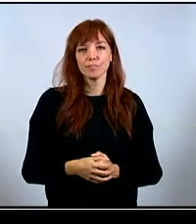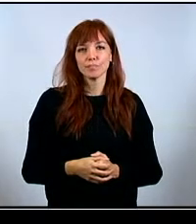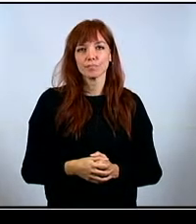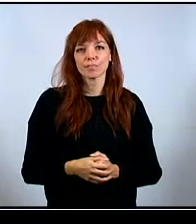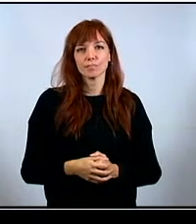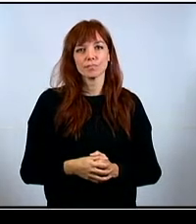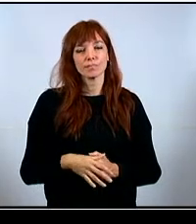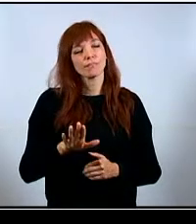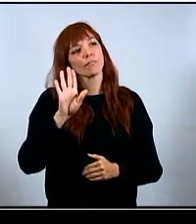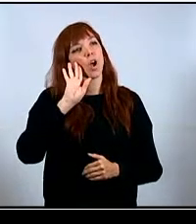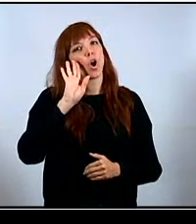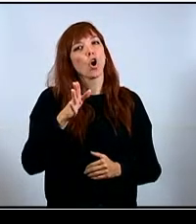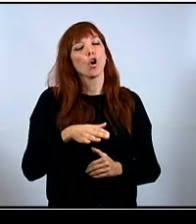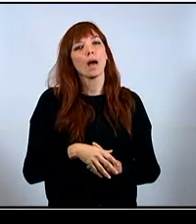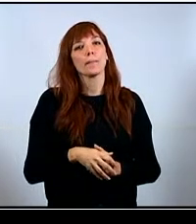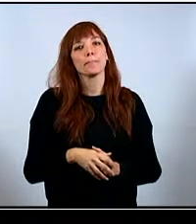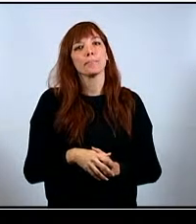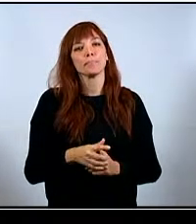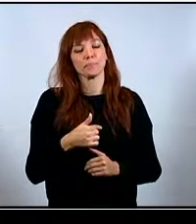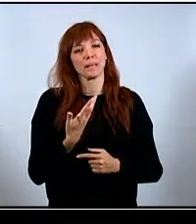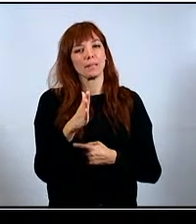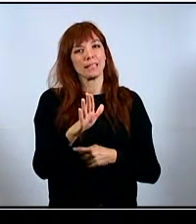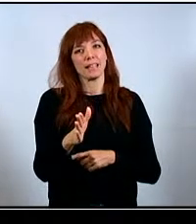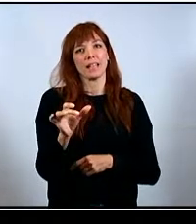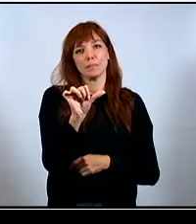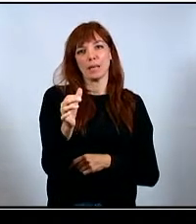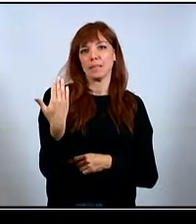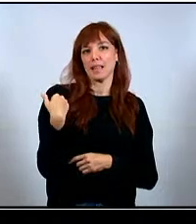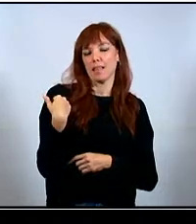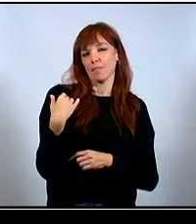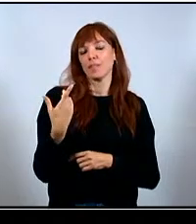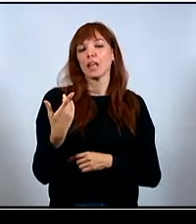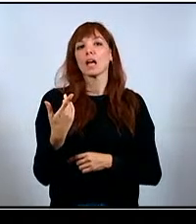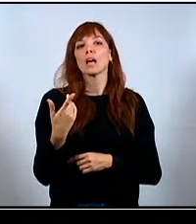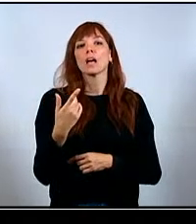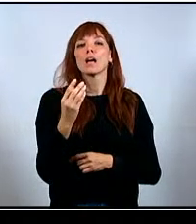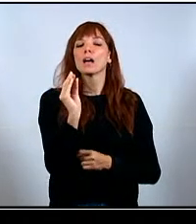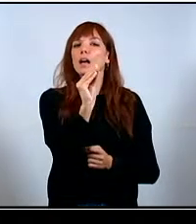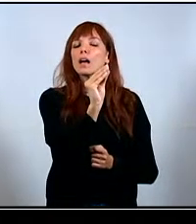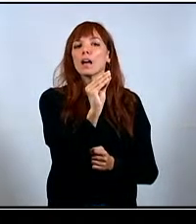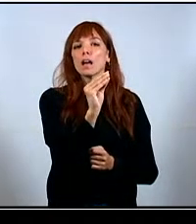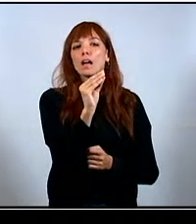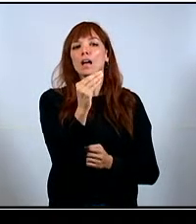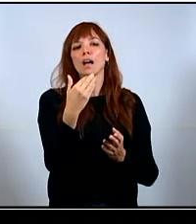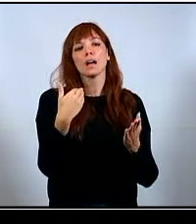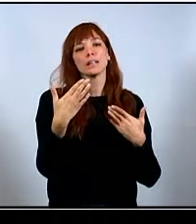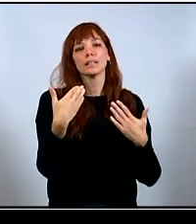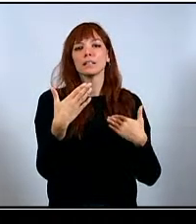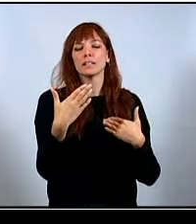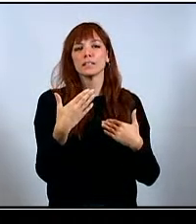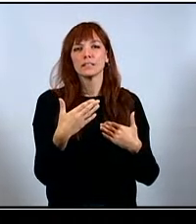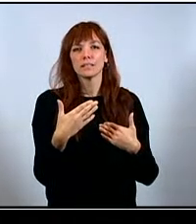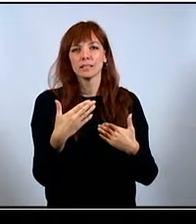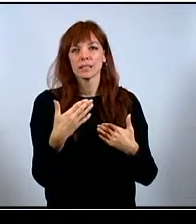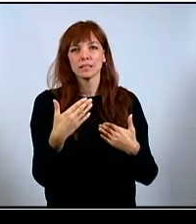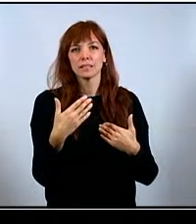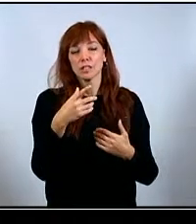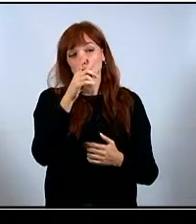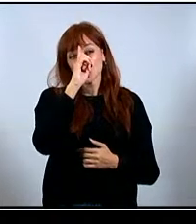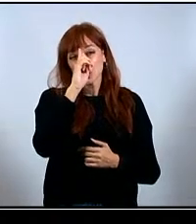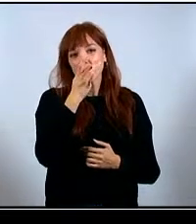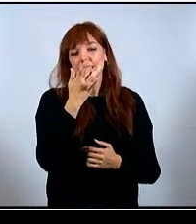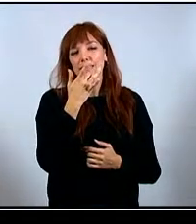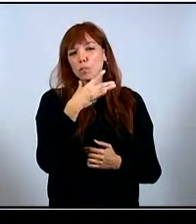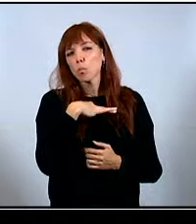Presente la semana pasada, soy Loli de COPE Extremadura, buenos días. Seguimos hablando de inmigración, no sé si